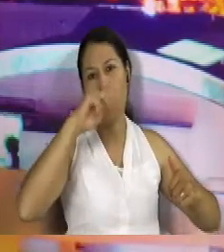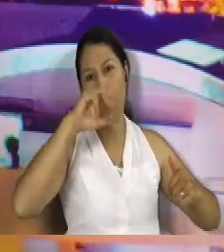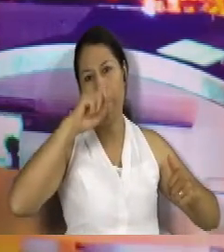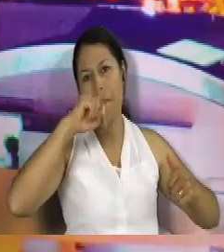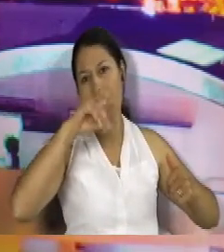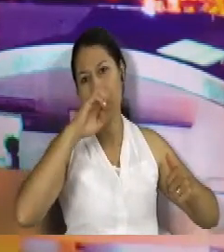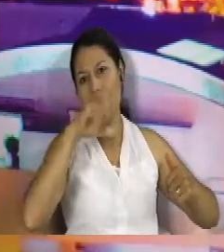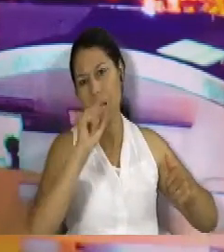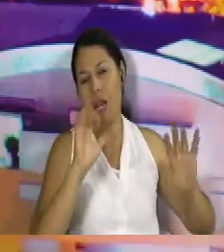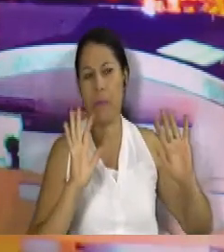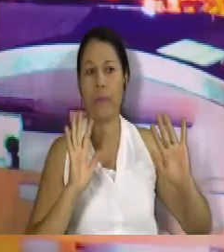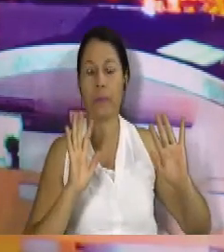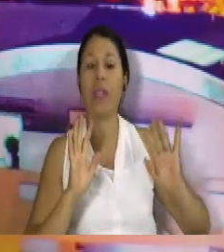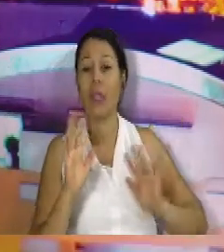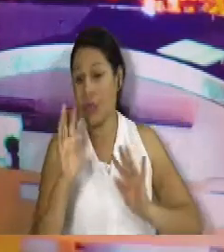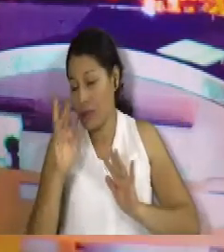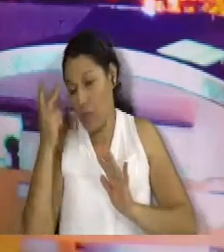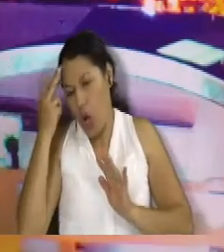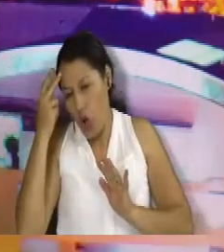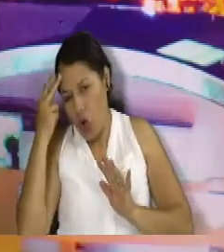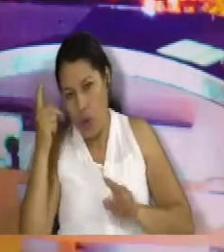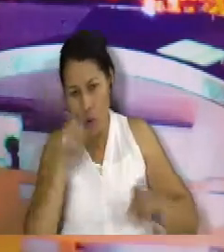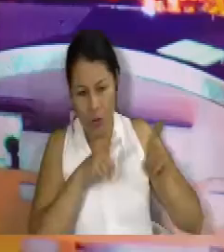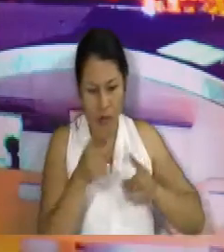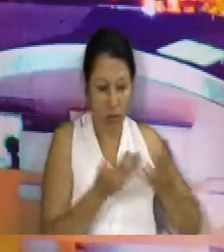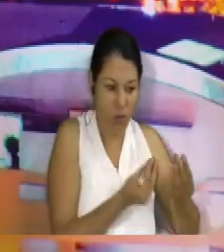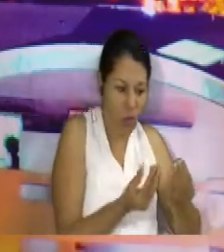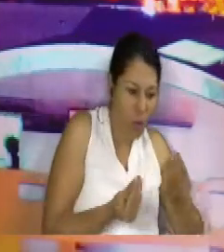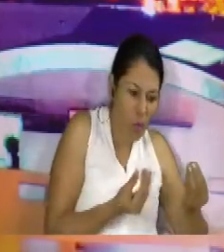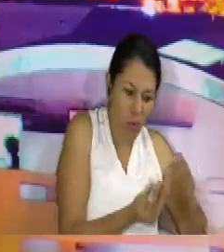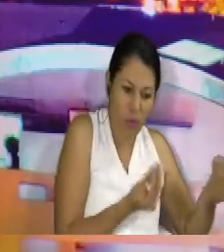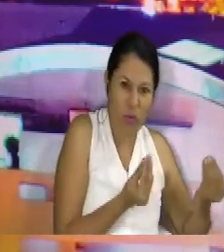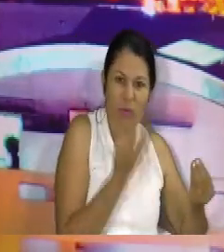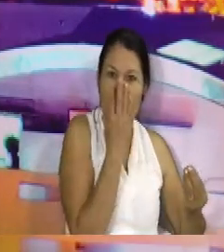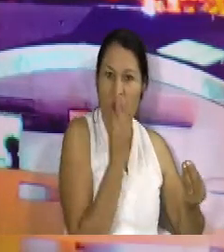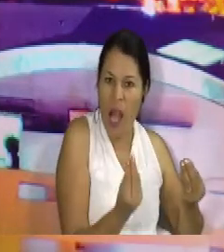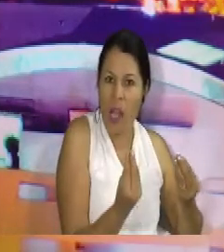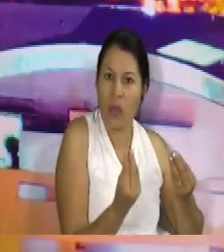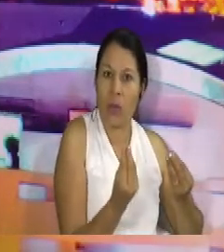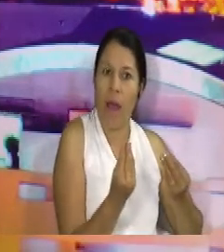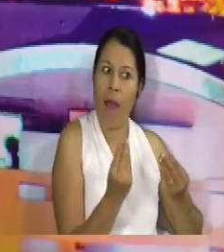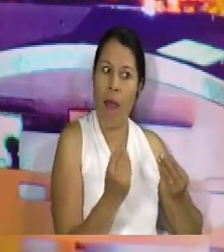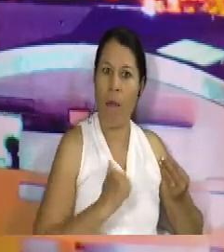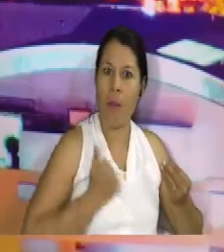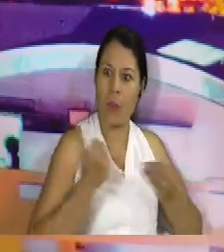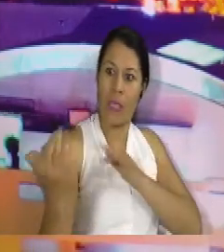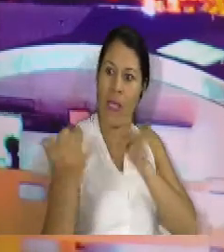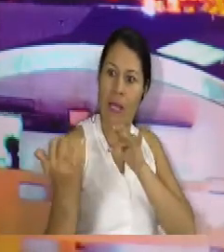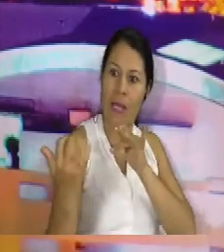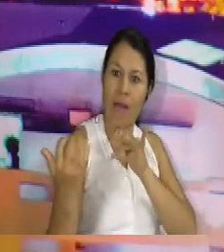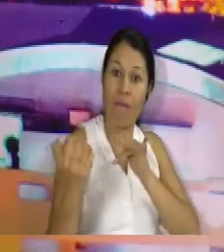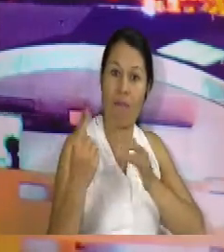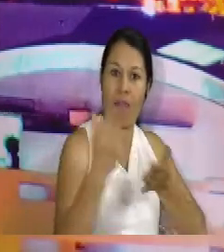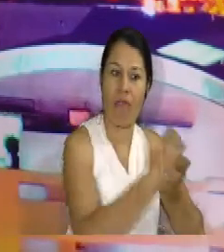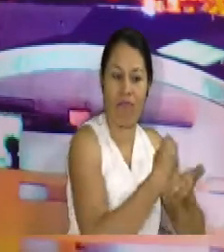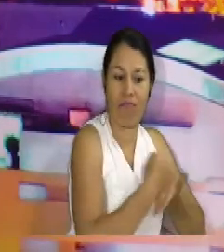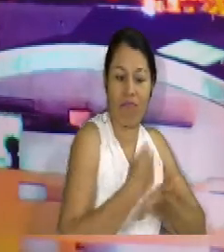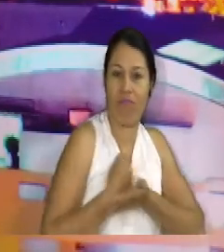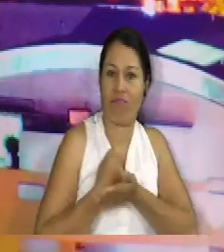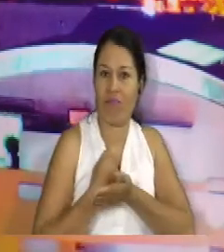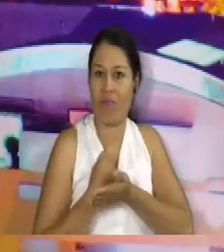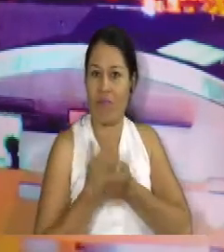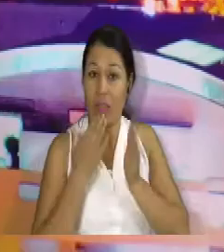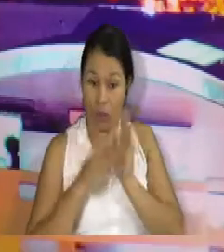se han lucrado con la guerra, que han vivido la guerra. Yo decía y he dicho, quien quiera la guerra, que mande los hijos a la